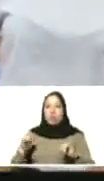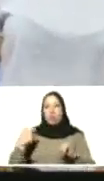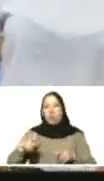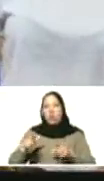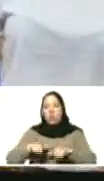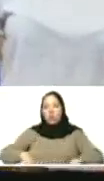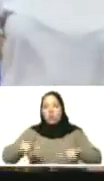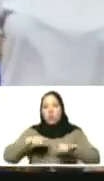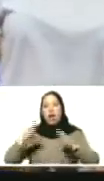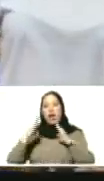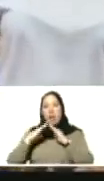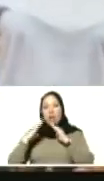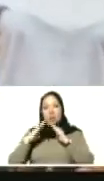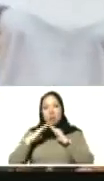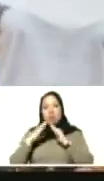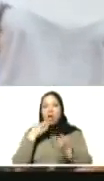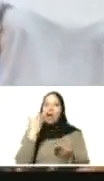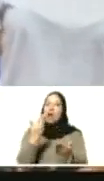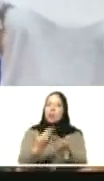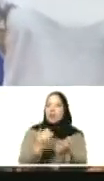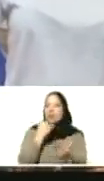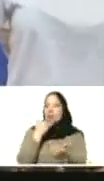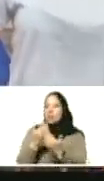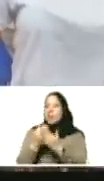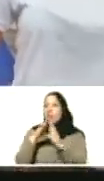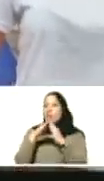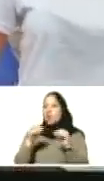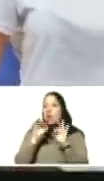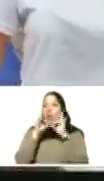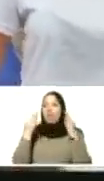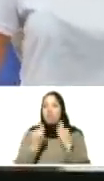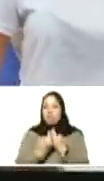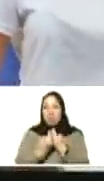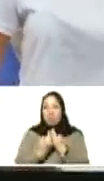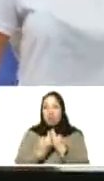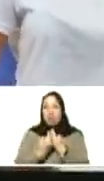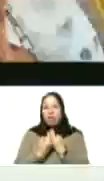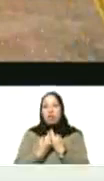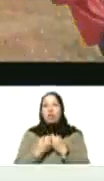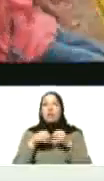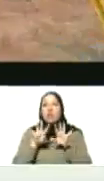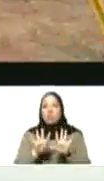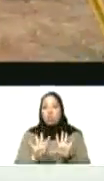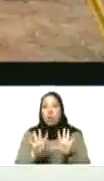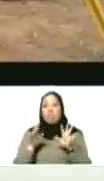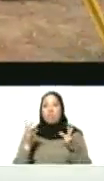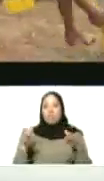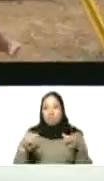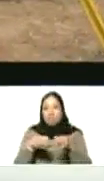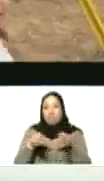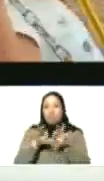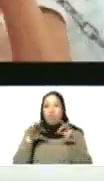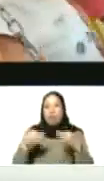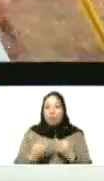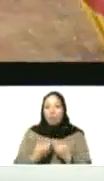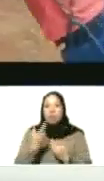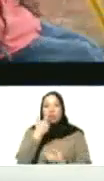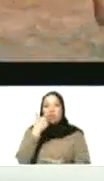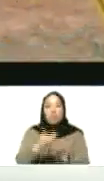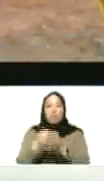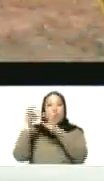apartamentos. Gracias, le damos de parte de todas las familias que estamos aquí. Muy agradecida, que Dios los siga bendiciendo.